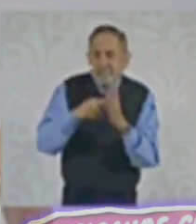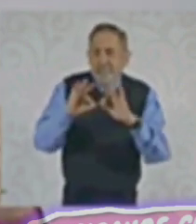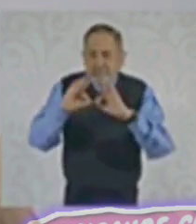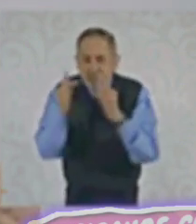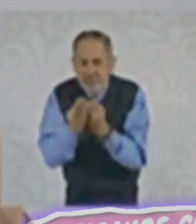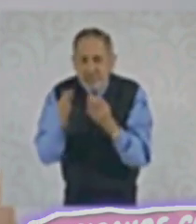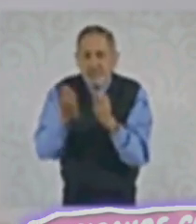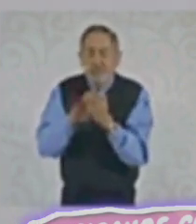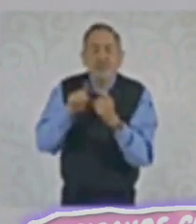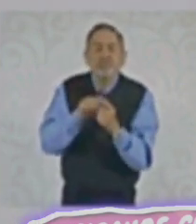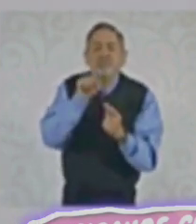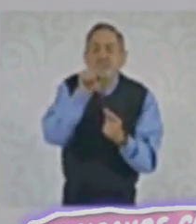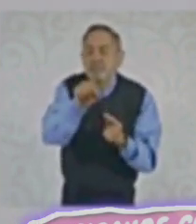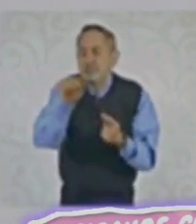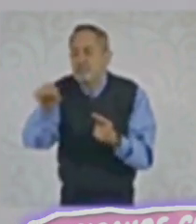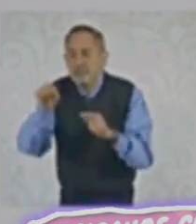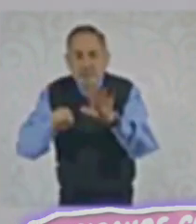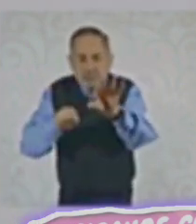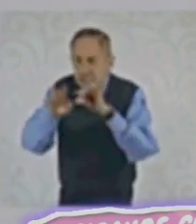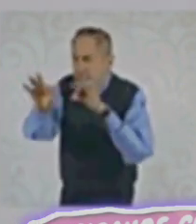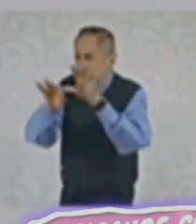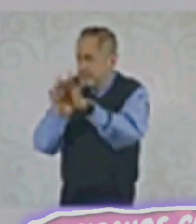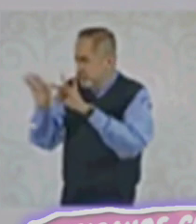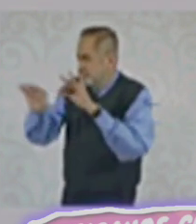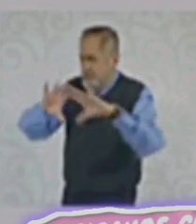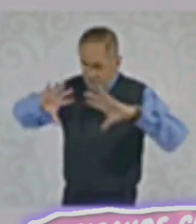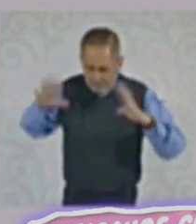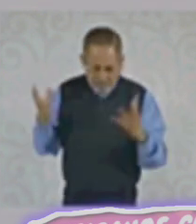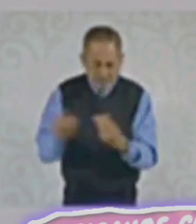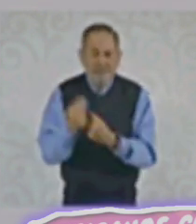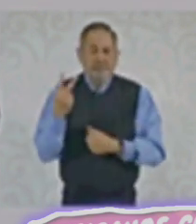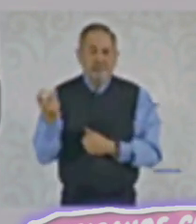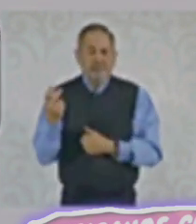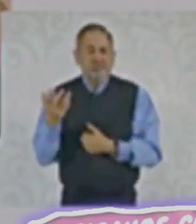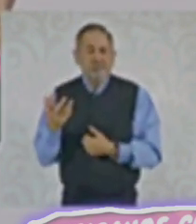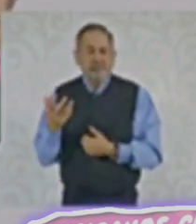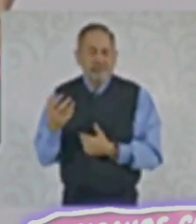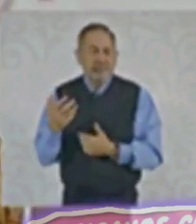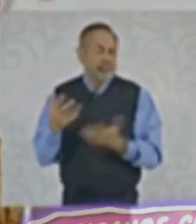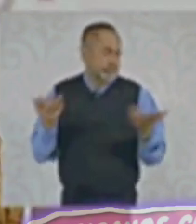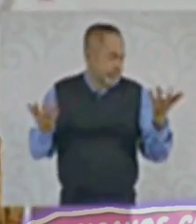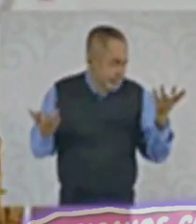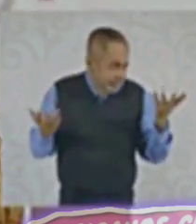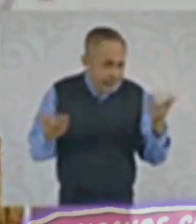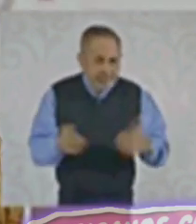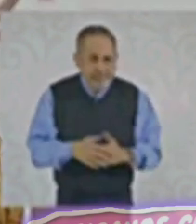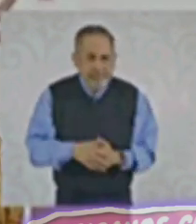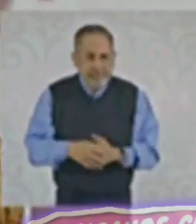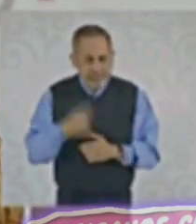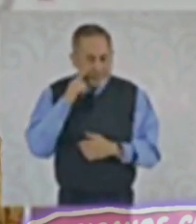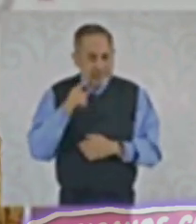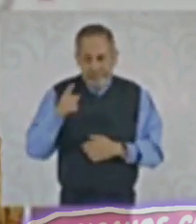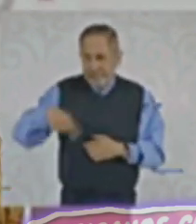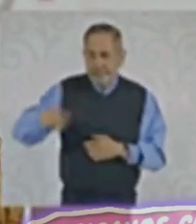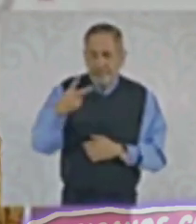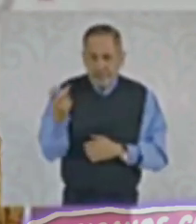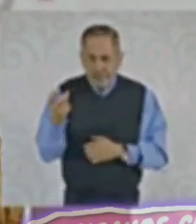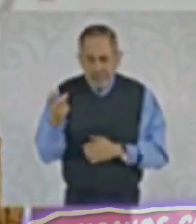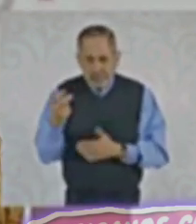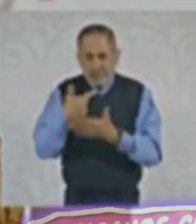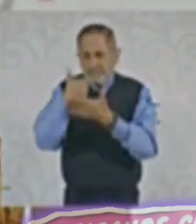fórmula que hay que seguir paso por paso. Dice, de lo que eligieron estos 200 se elige